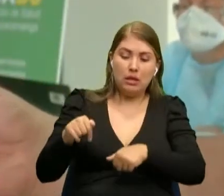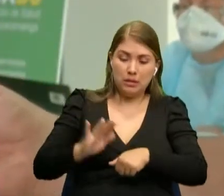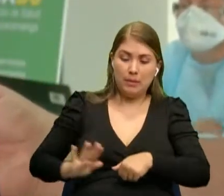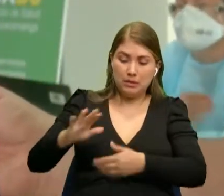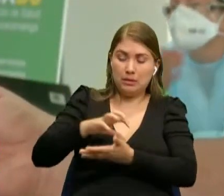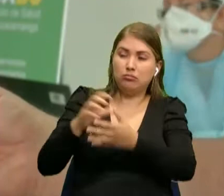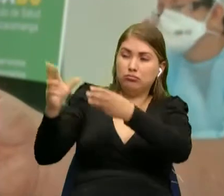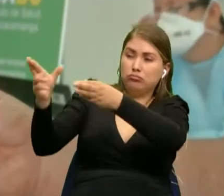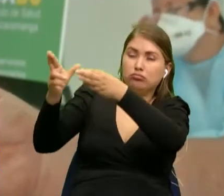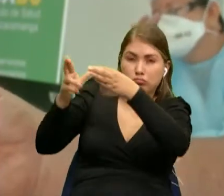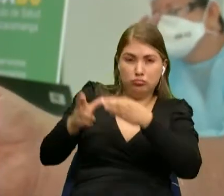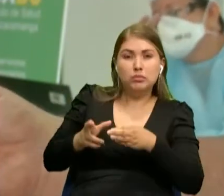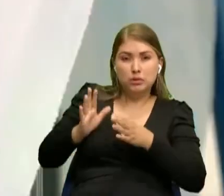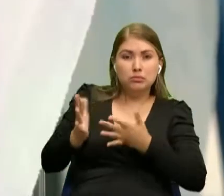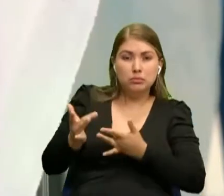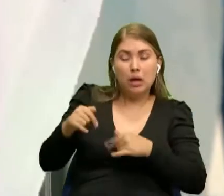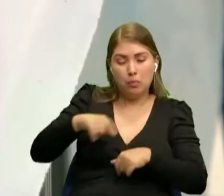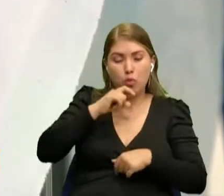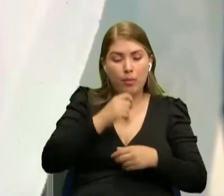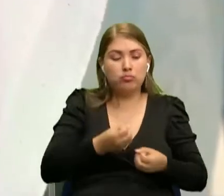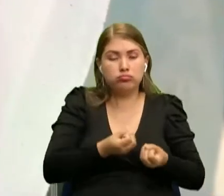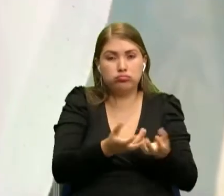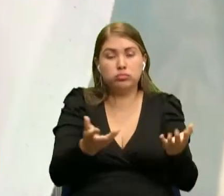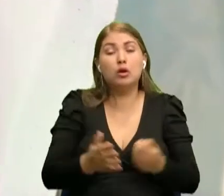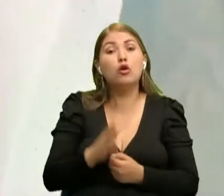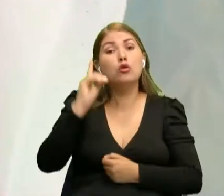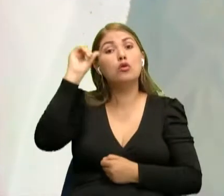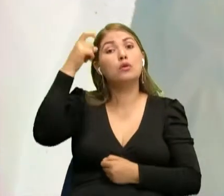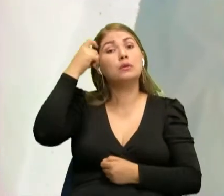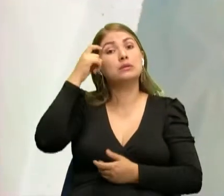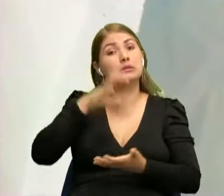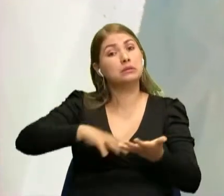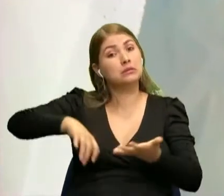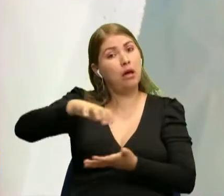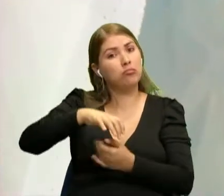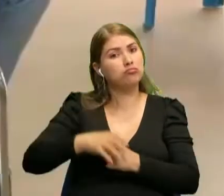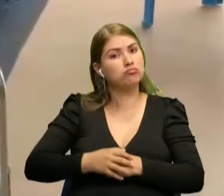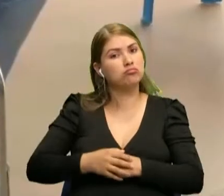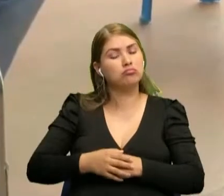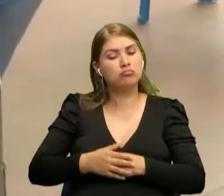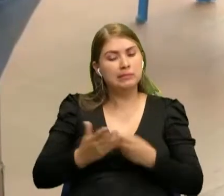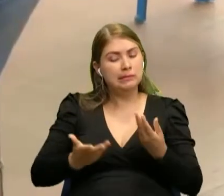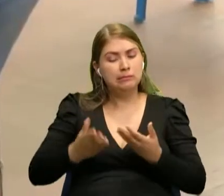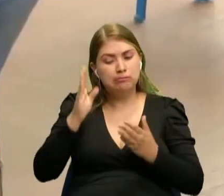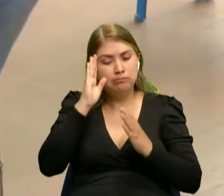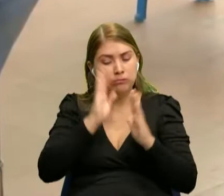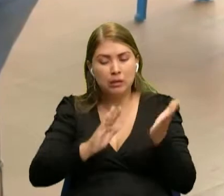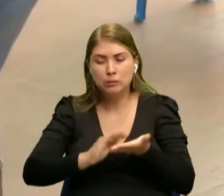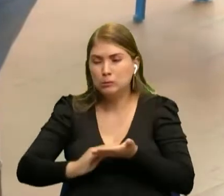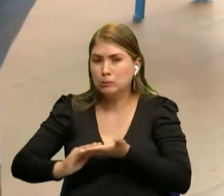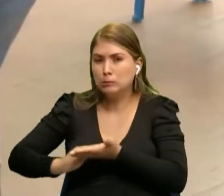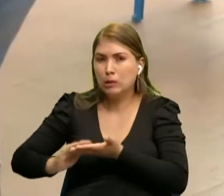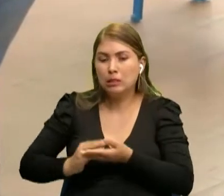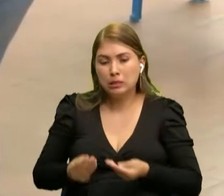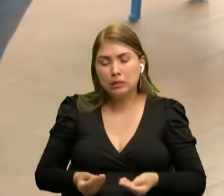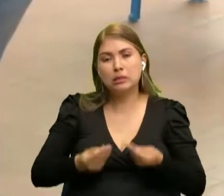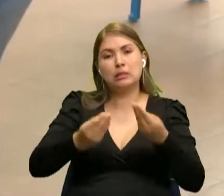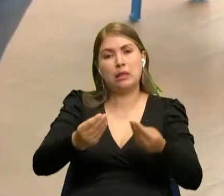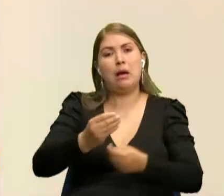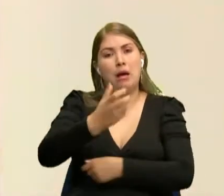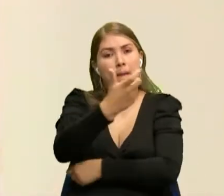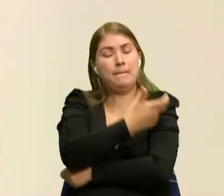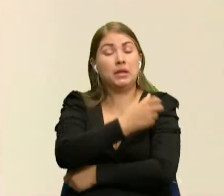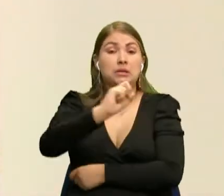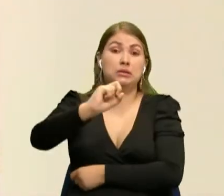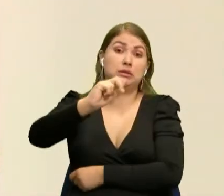departamento de Santander y obviamente a Bucaramanga. La gobernación de Santander puso en marcha un plan de contingencia para garantizar la aplicación de